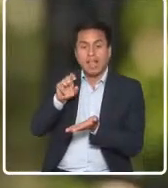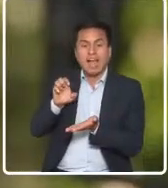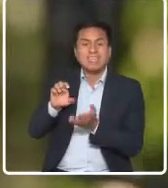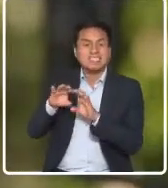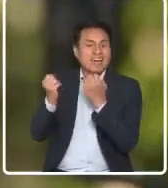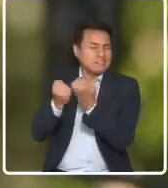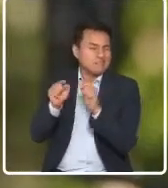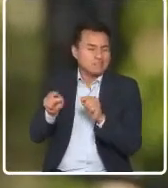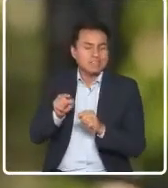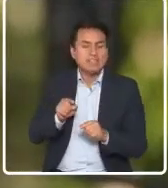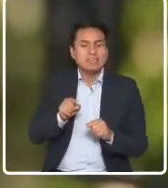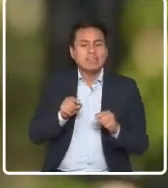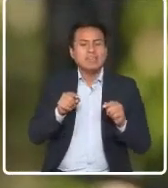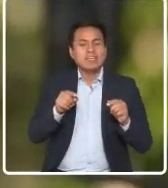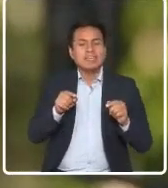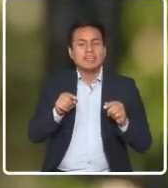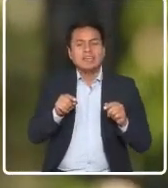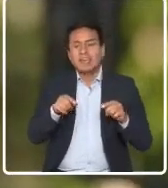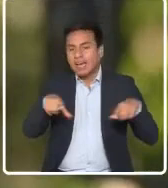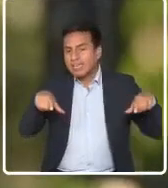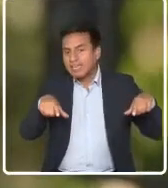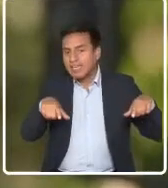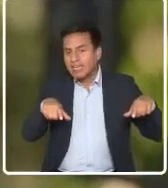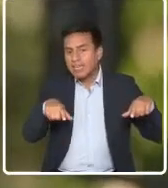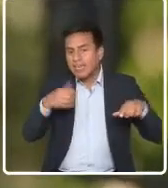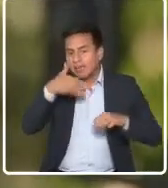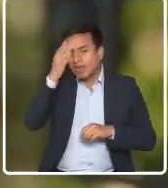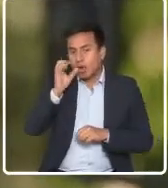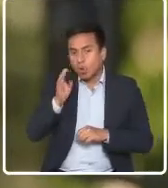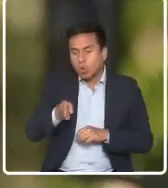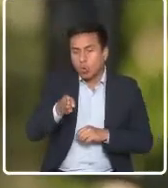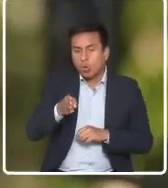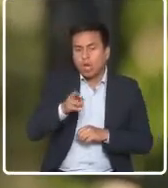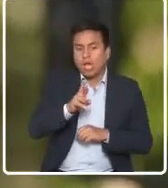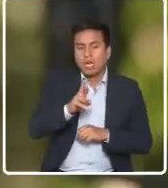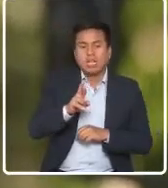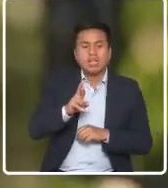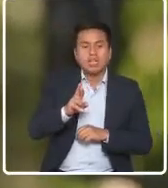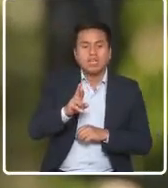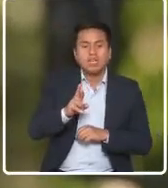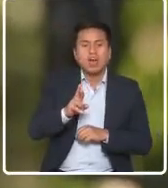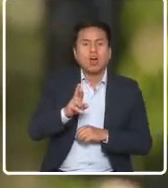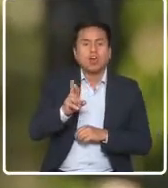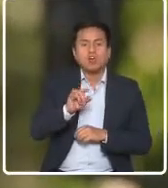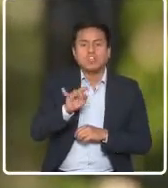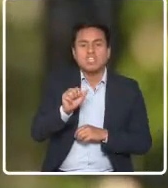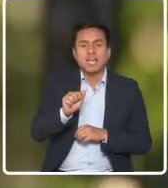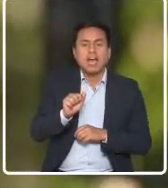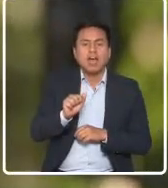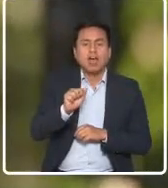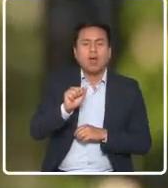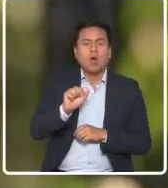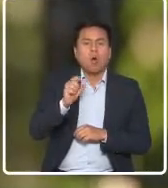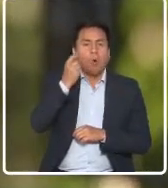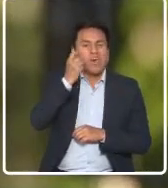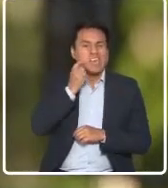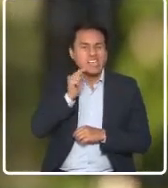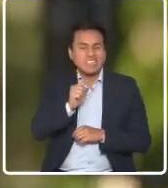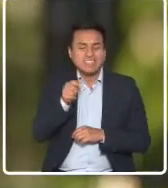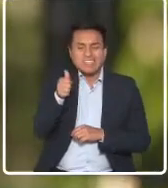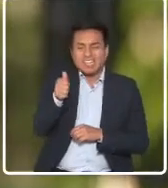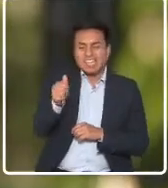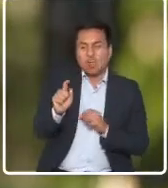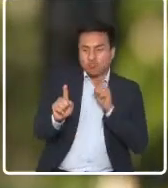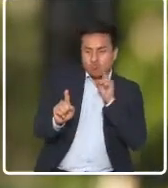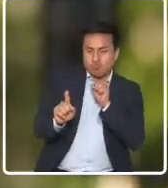cancha sintética de la sede del emblemático club de la R con O, de la Rosita O'Higgins, que por ahí debiera estar su